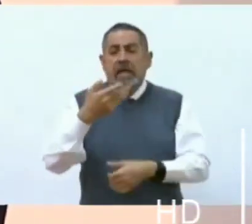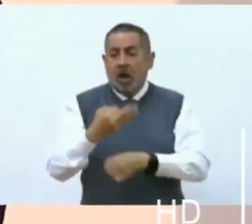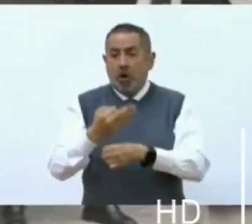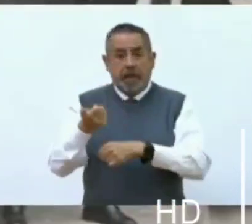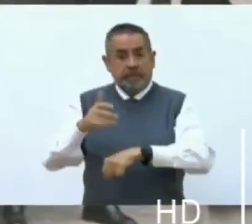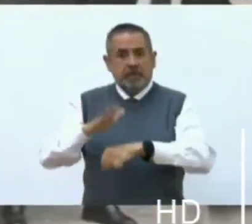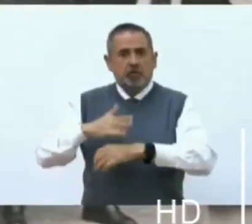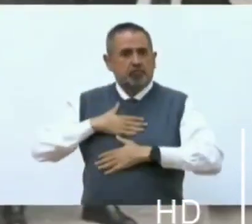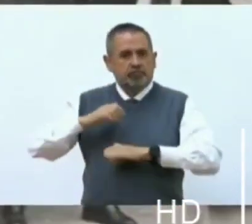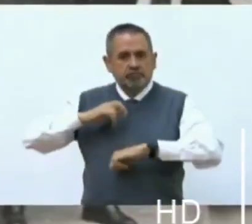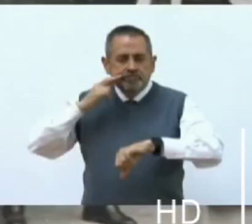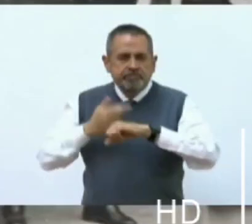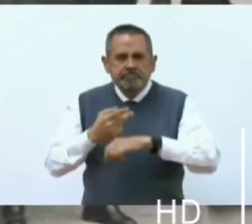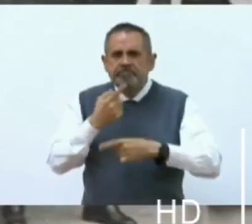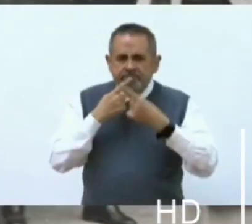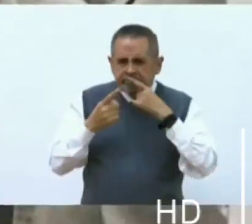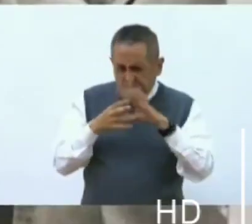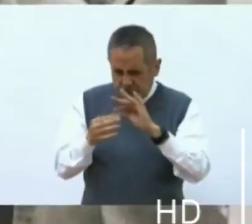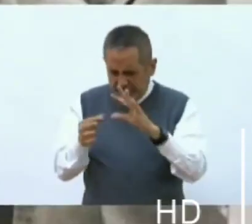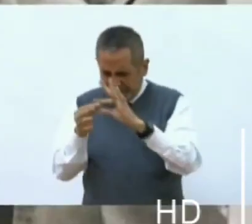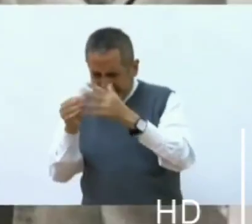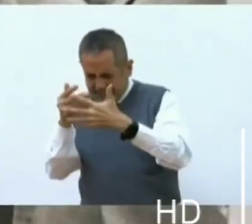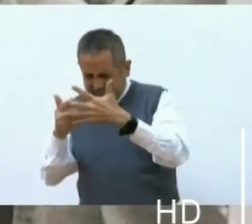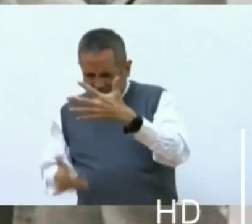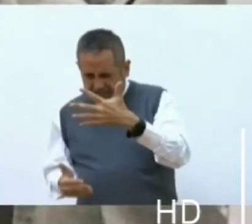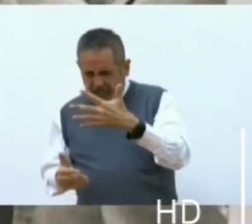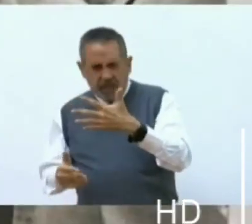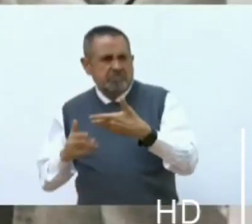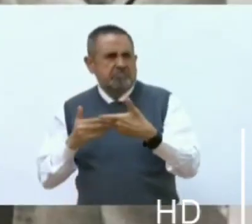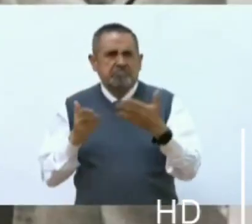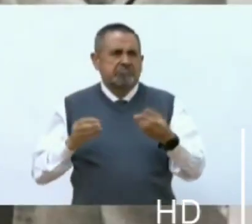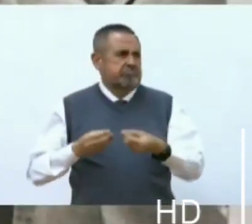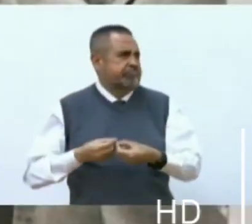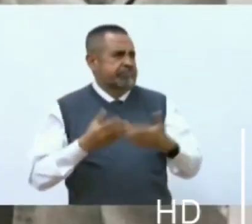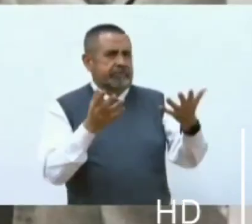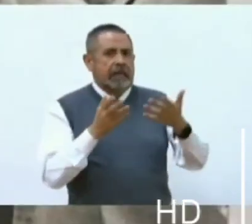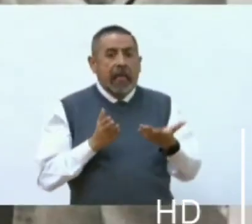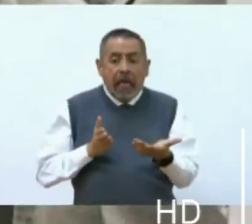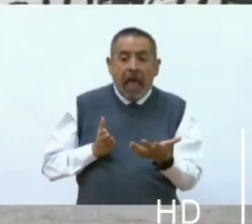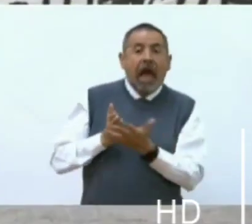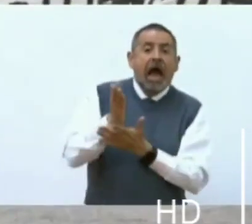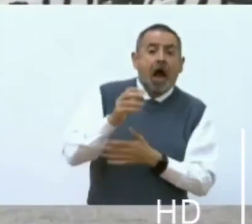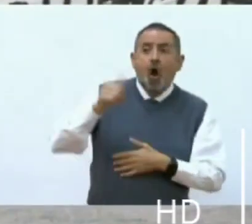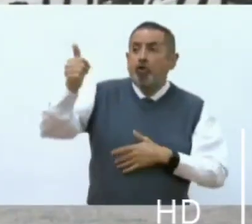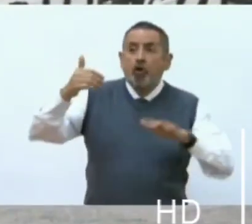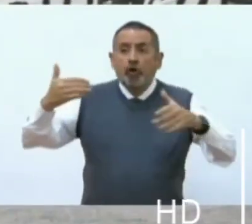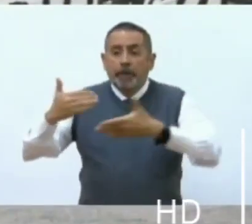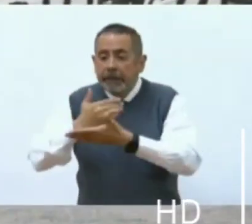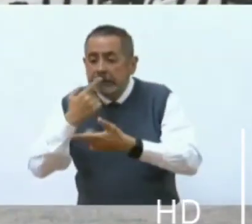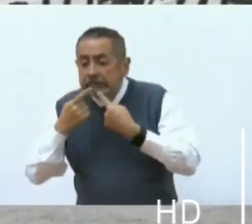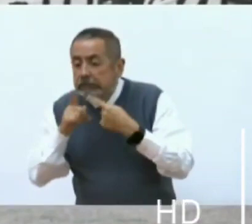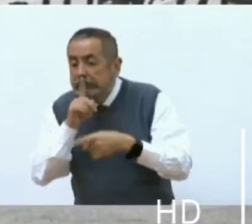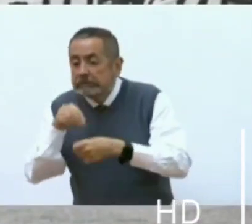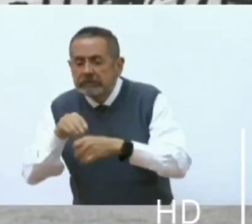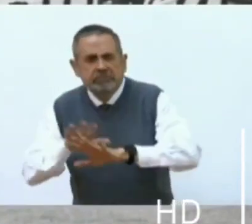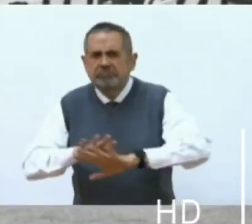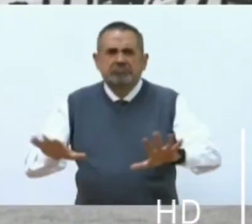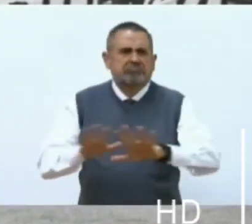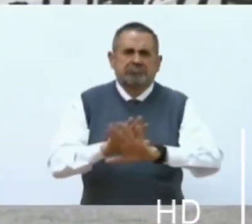de gestionar y describir, sin la intervención de ninguna autoridad ajena al archivo,